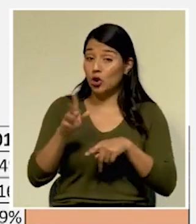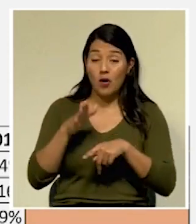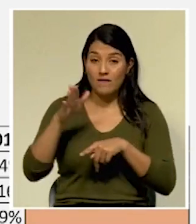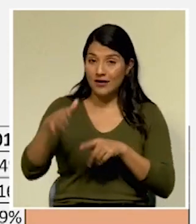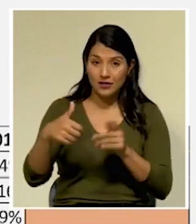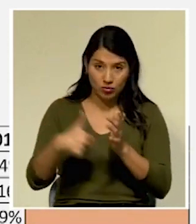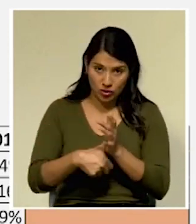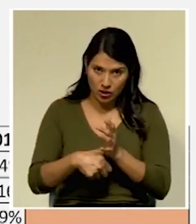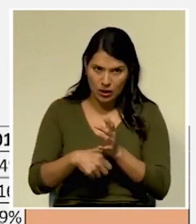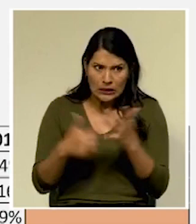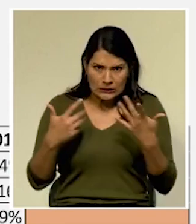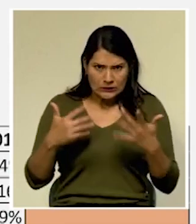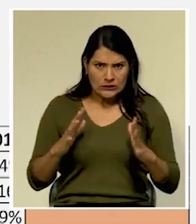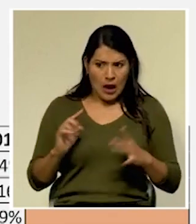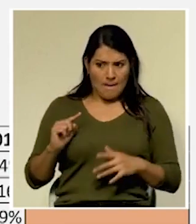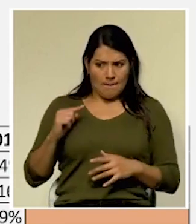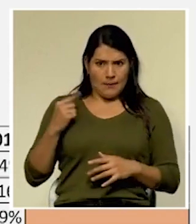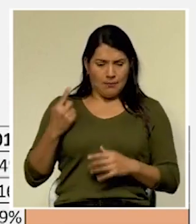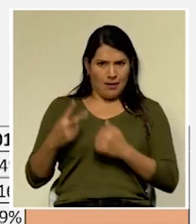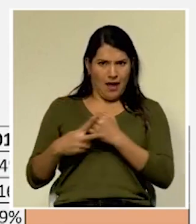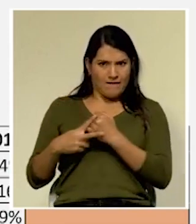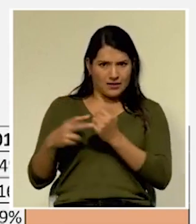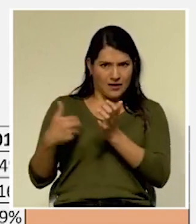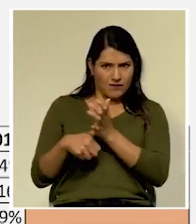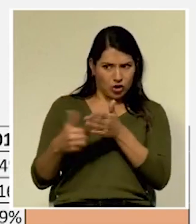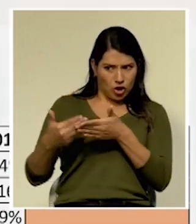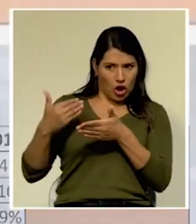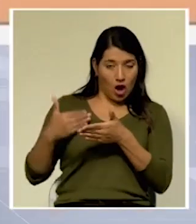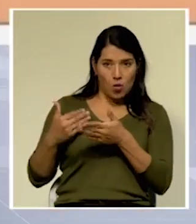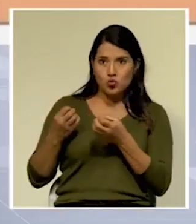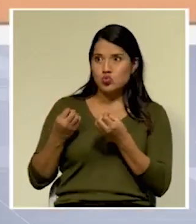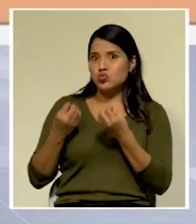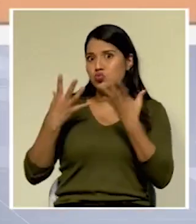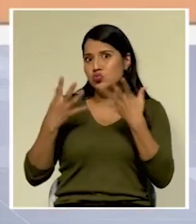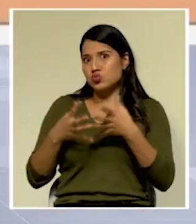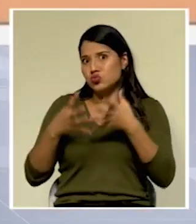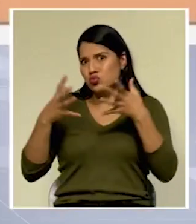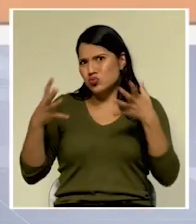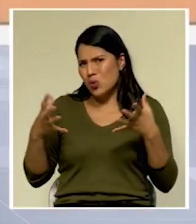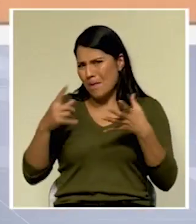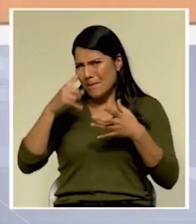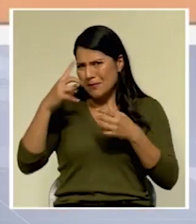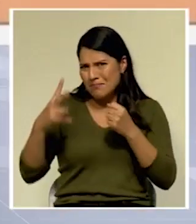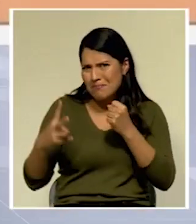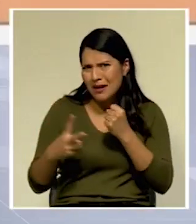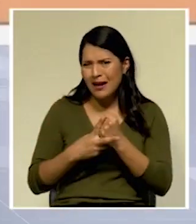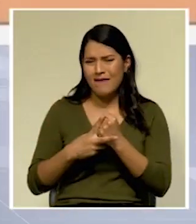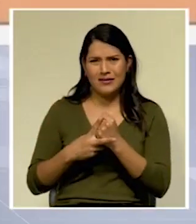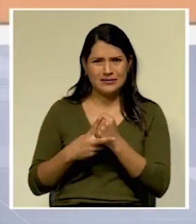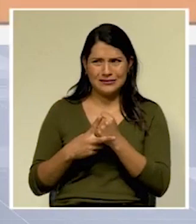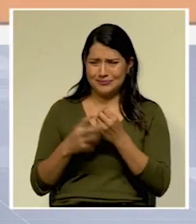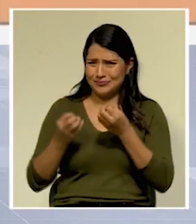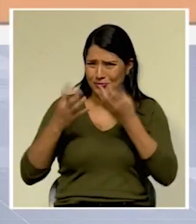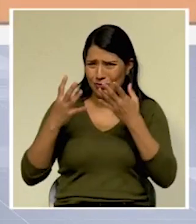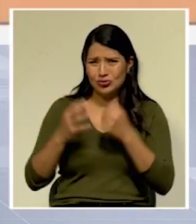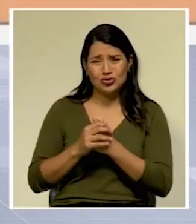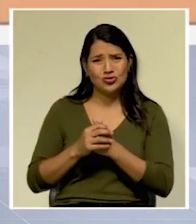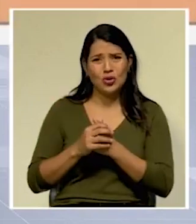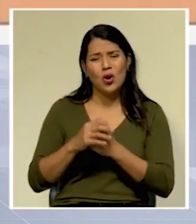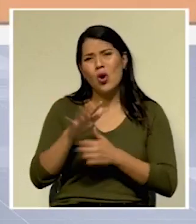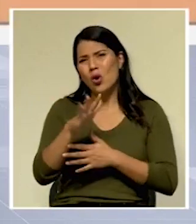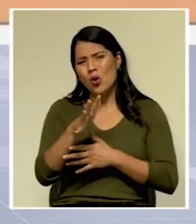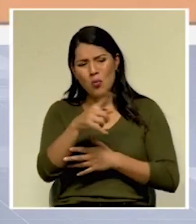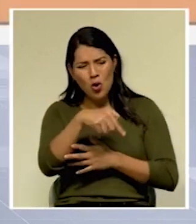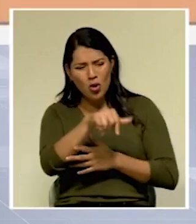al top histórico en primera ronda en Costa Rica, en donde el abstencionismo creció prácticamente a 4 de cada 10